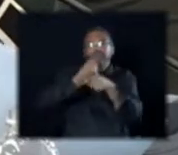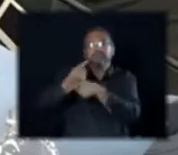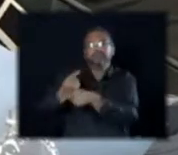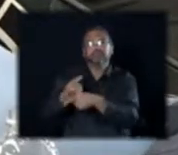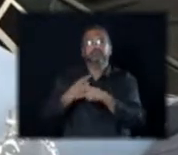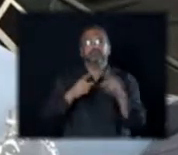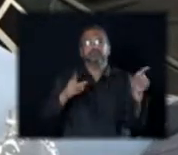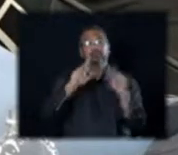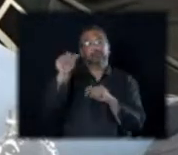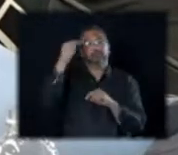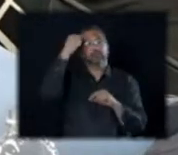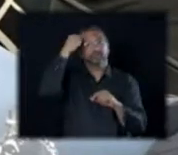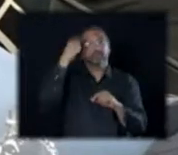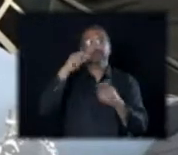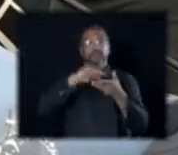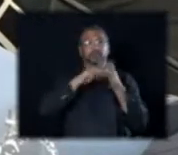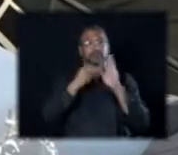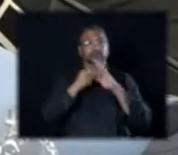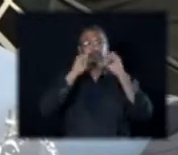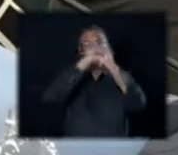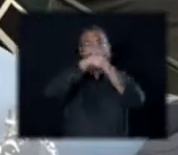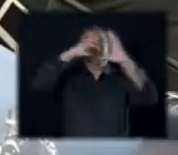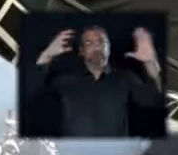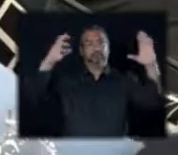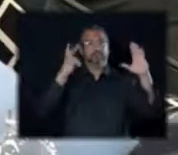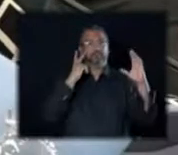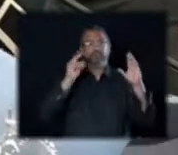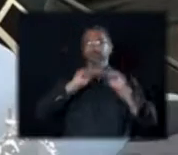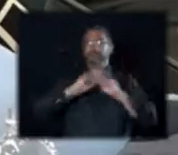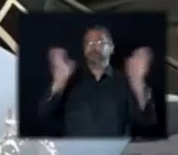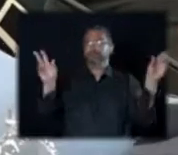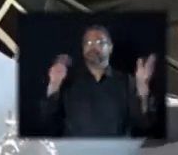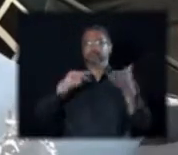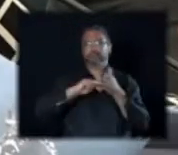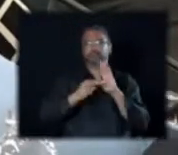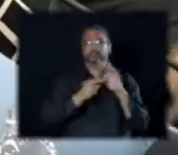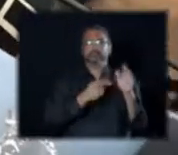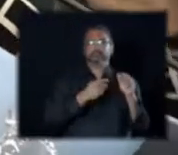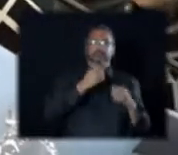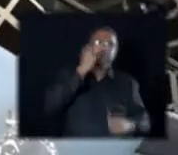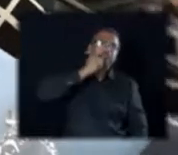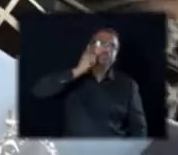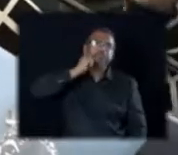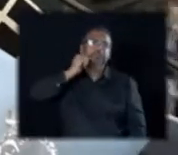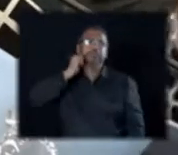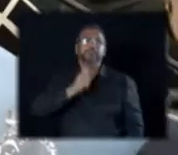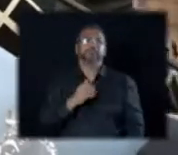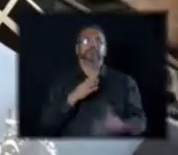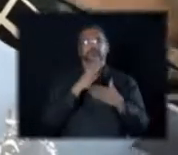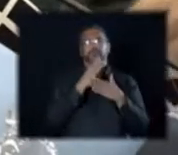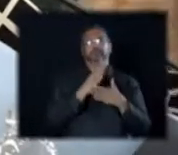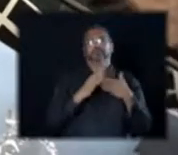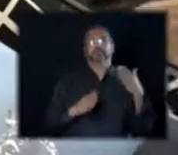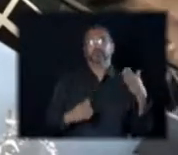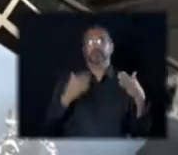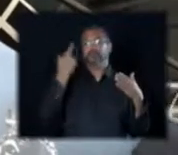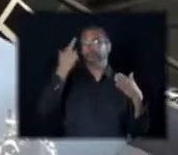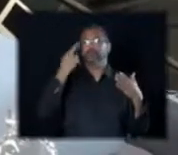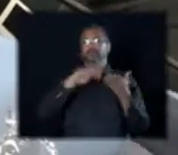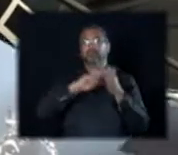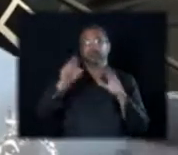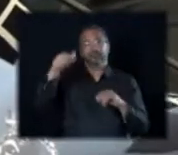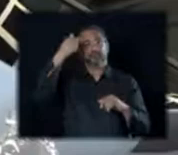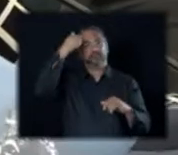El gobierno tiene una visión consolidada de la posición de su efectivo al final de cada